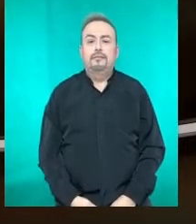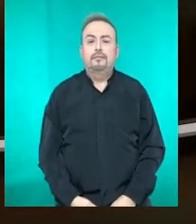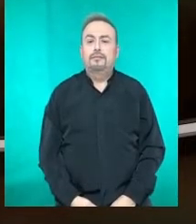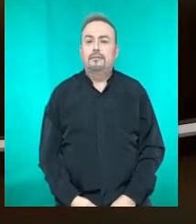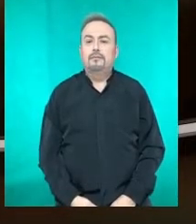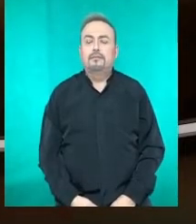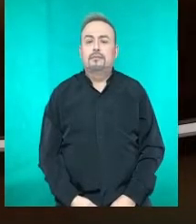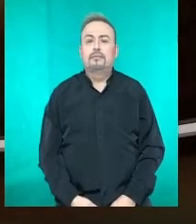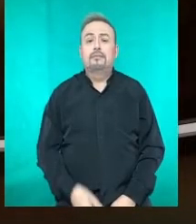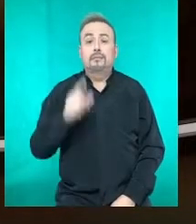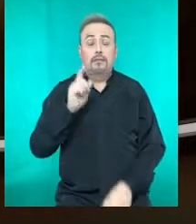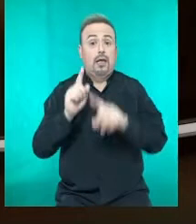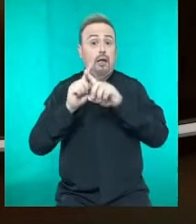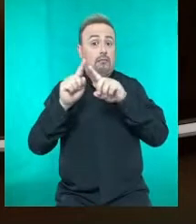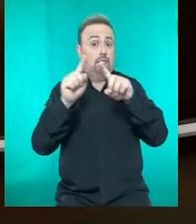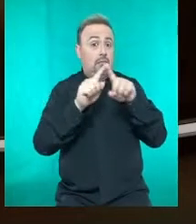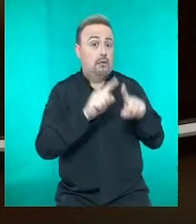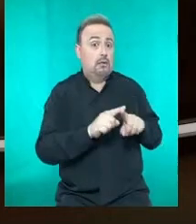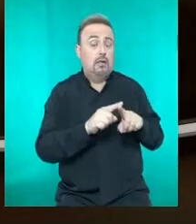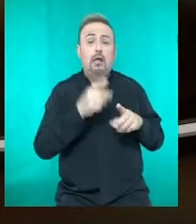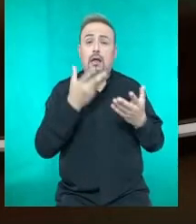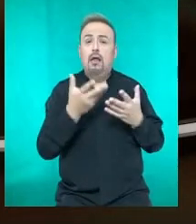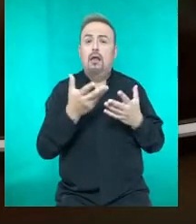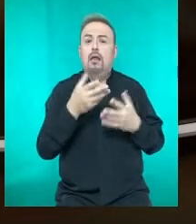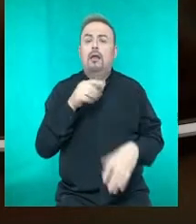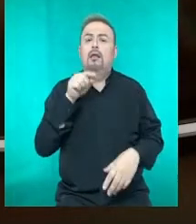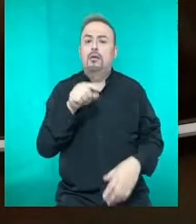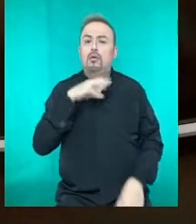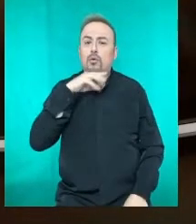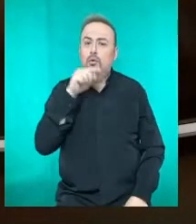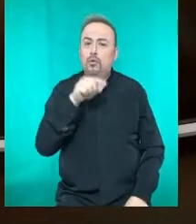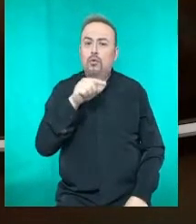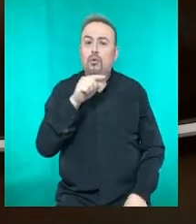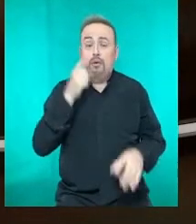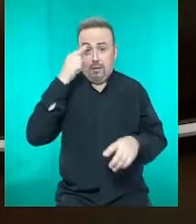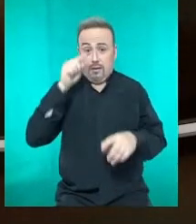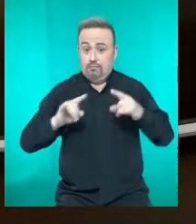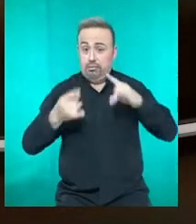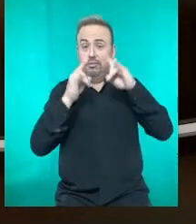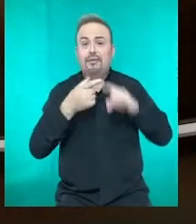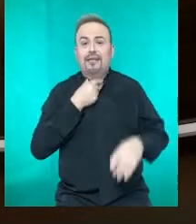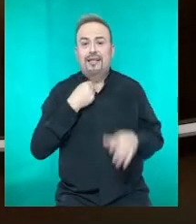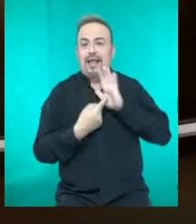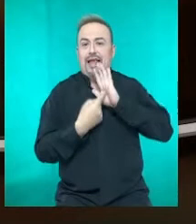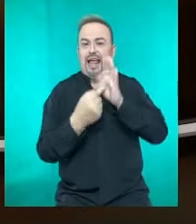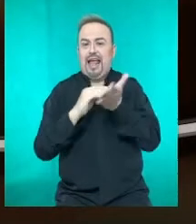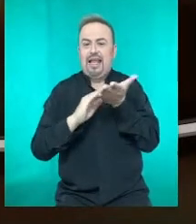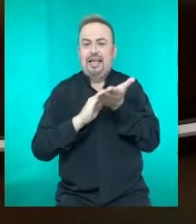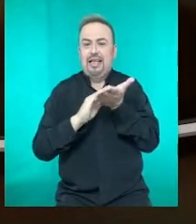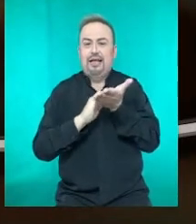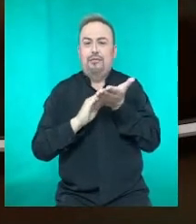Considerando también diferentes ámbitos y aplicaciones en el área de edificación, les quiero mostrar este ejemplo de